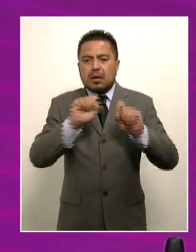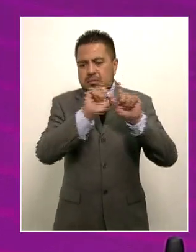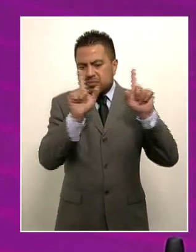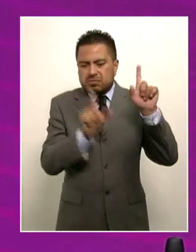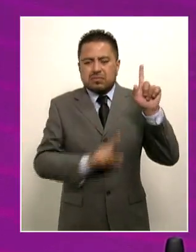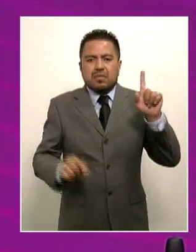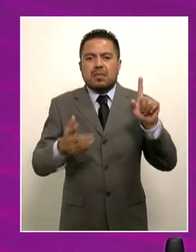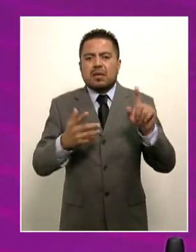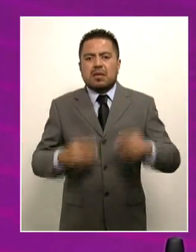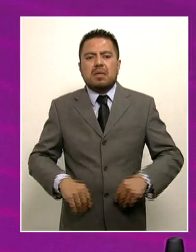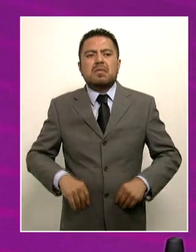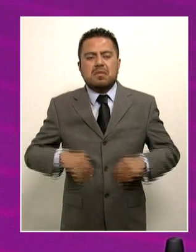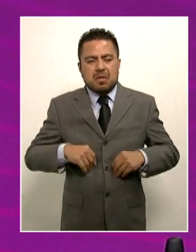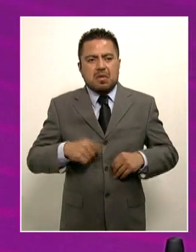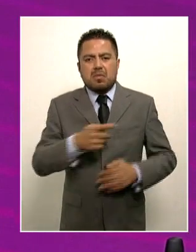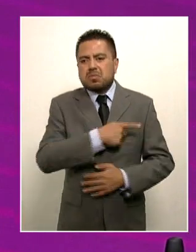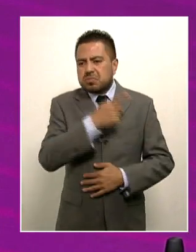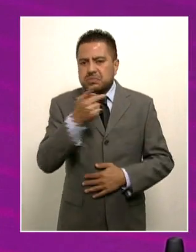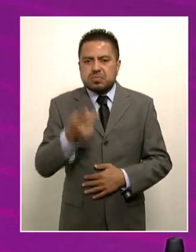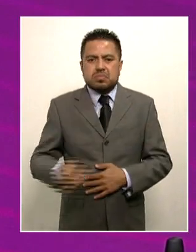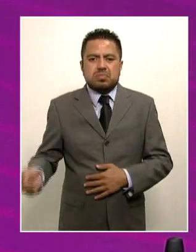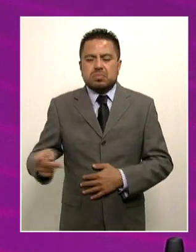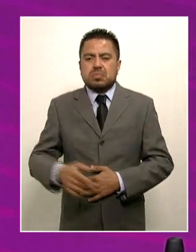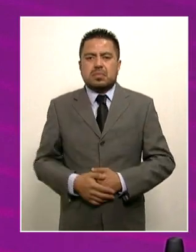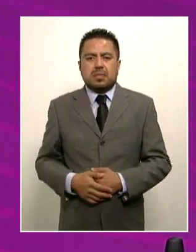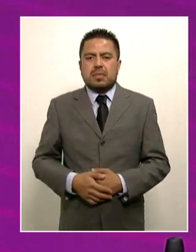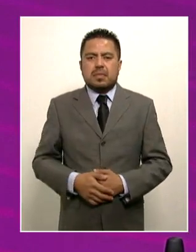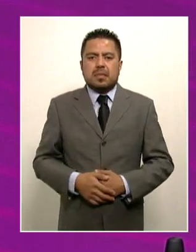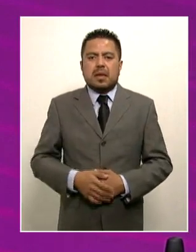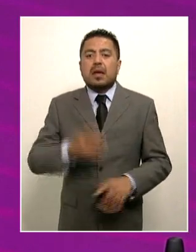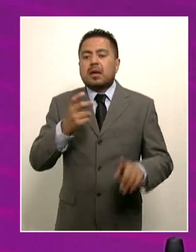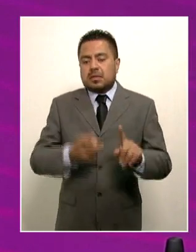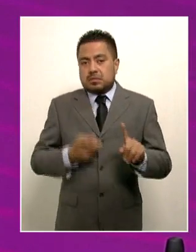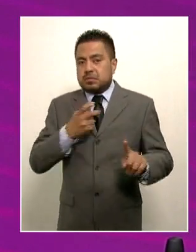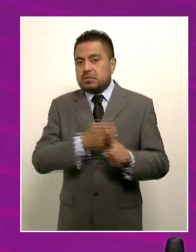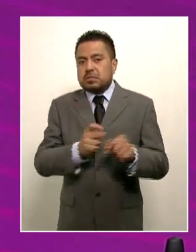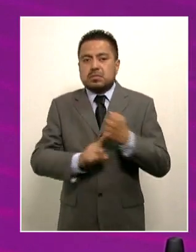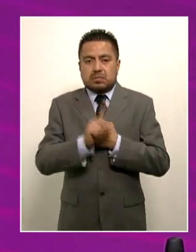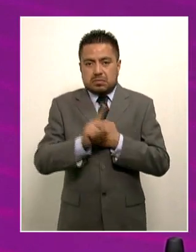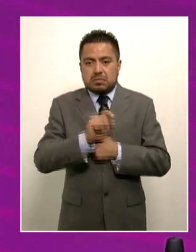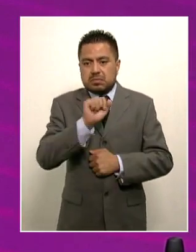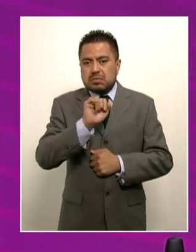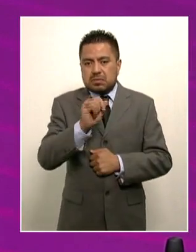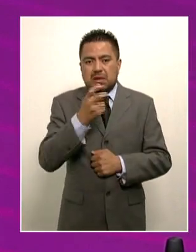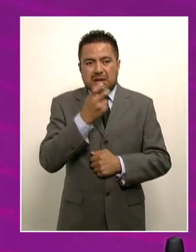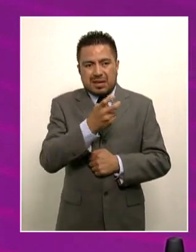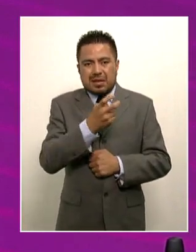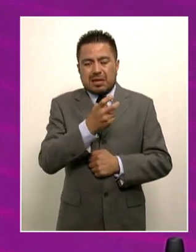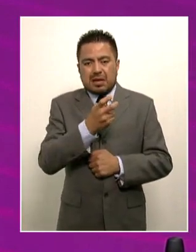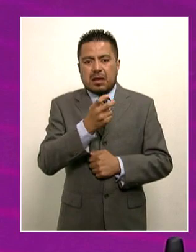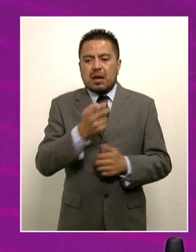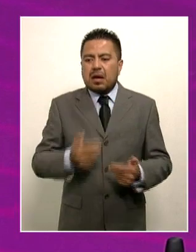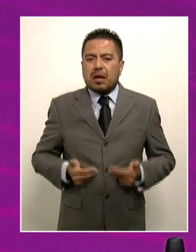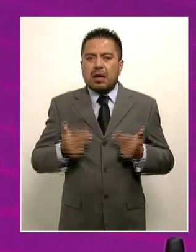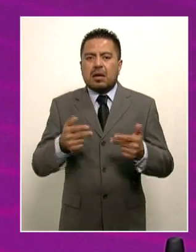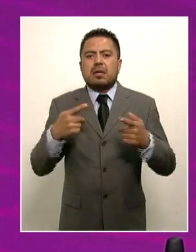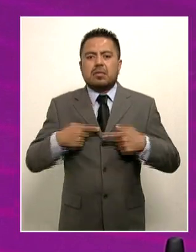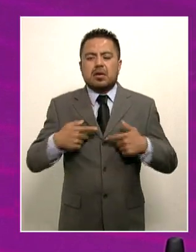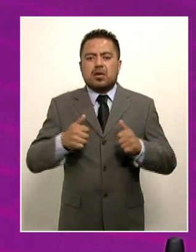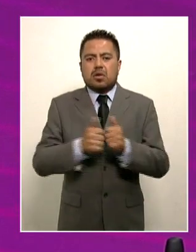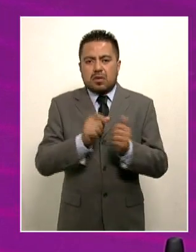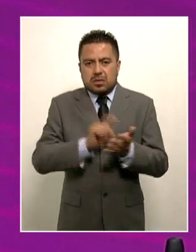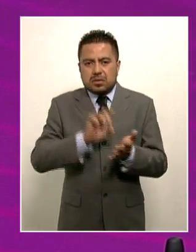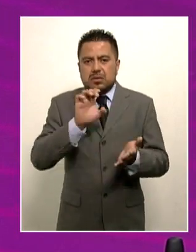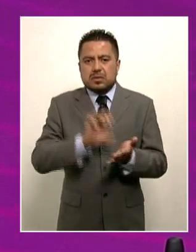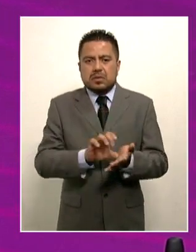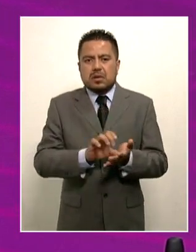en situación de pobreza, ¿no? Y pues esa situación justamente pues genera que las personas con